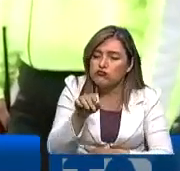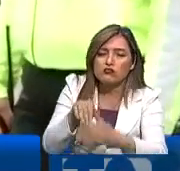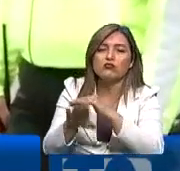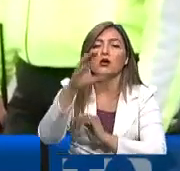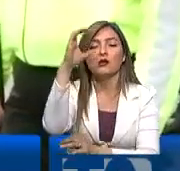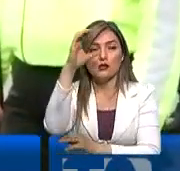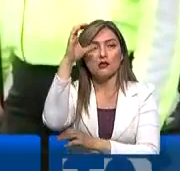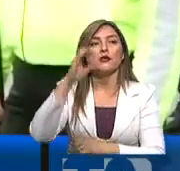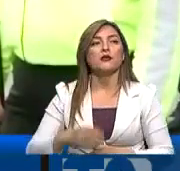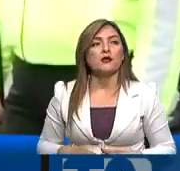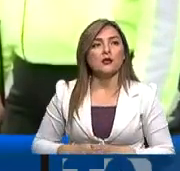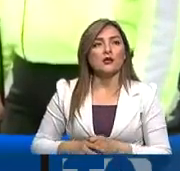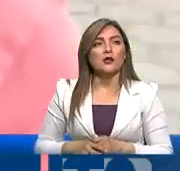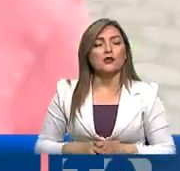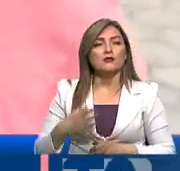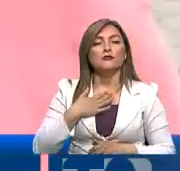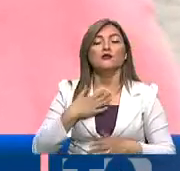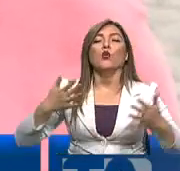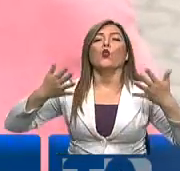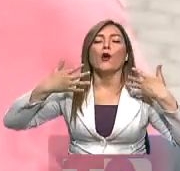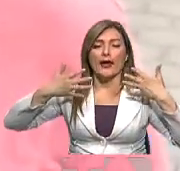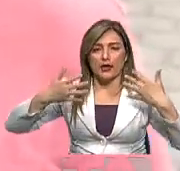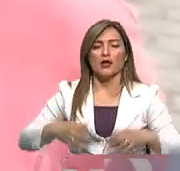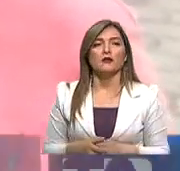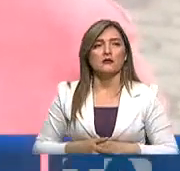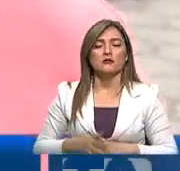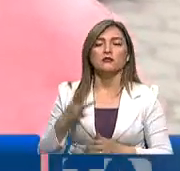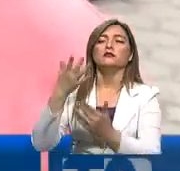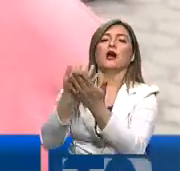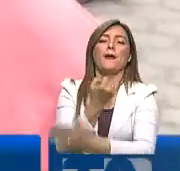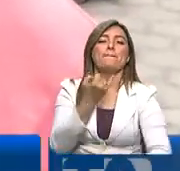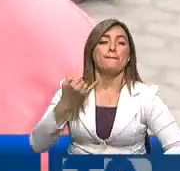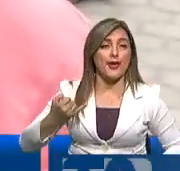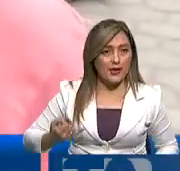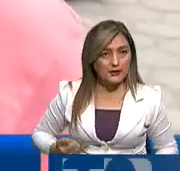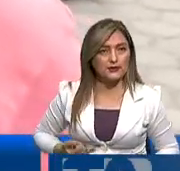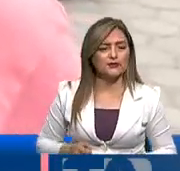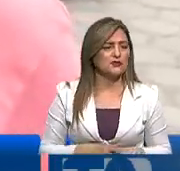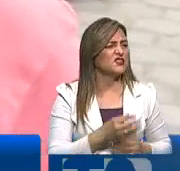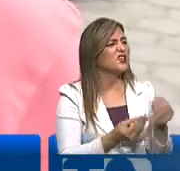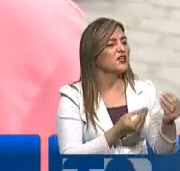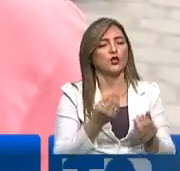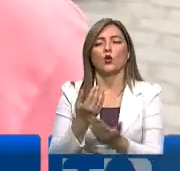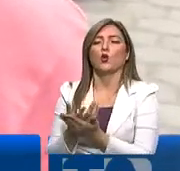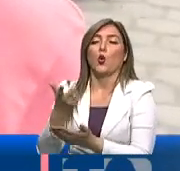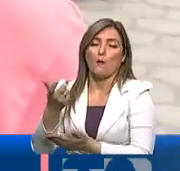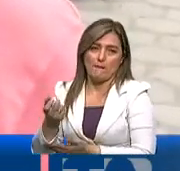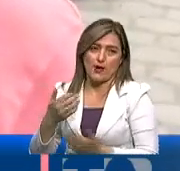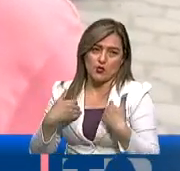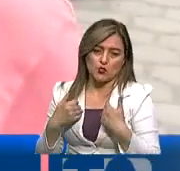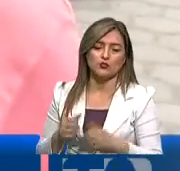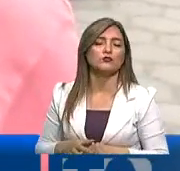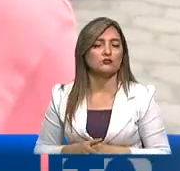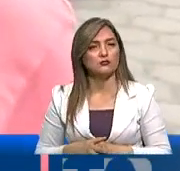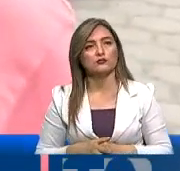hacia Colombia. De Guayaquil, voy a Ipiales a hacer unas compras